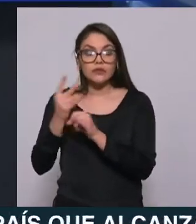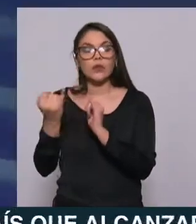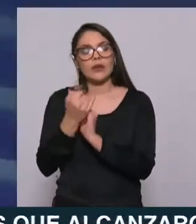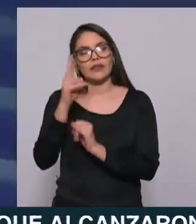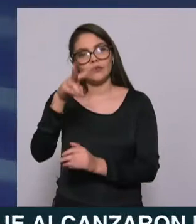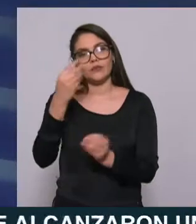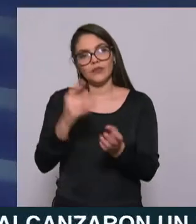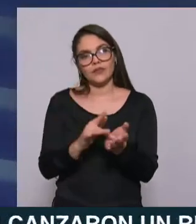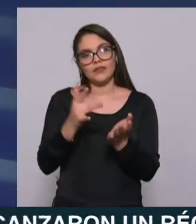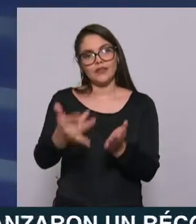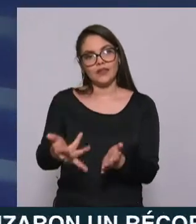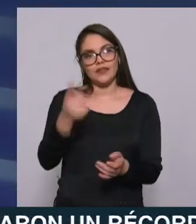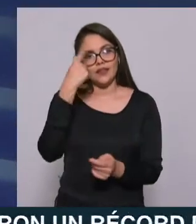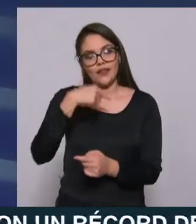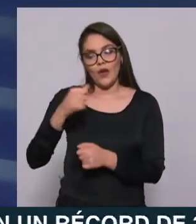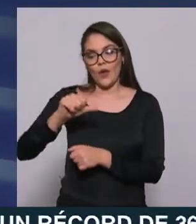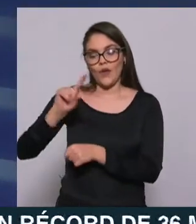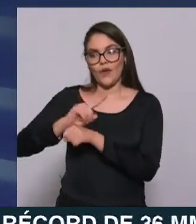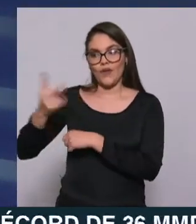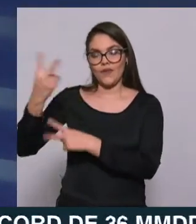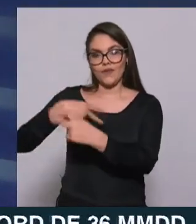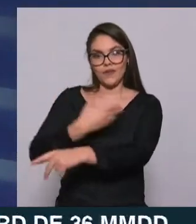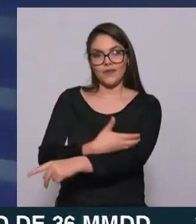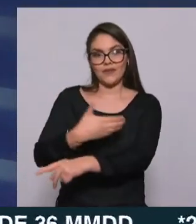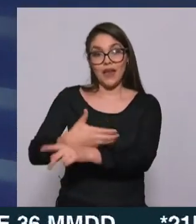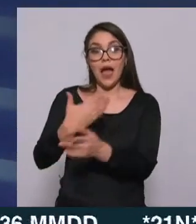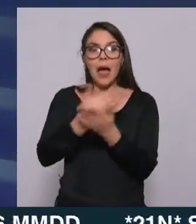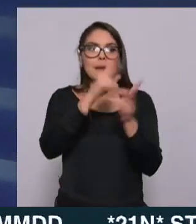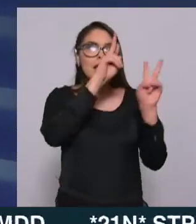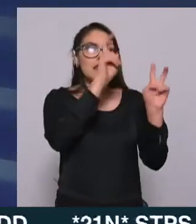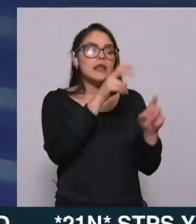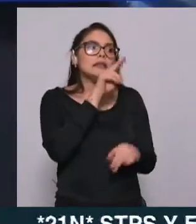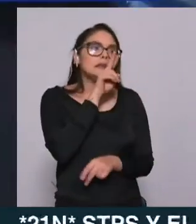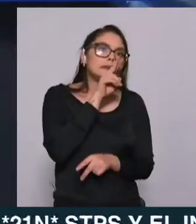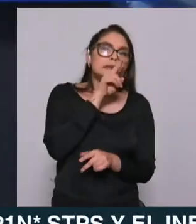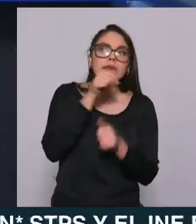agradecemos que nos hayas acompañado esta noche y estar pendiente del tema, ¿no? Por supuesto. Muchas gracias, Cuauhtémoc.